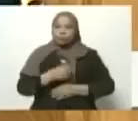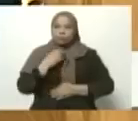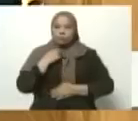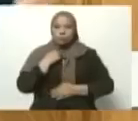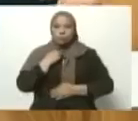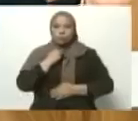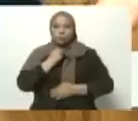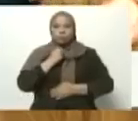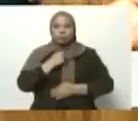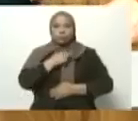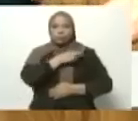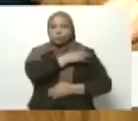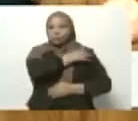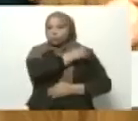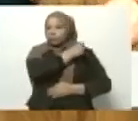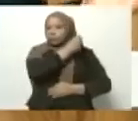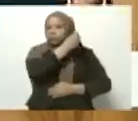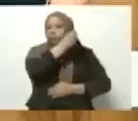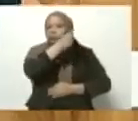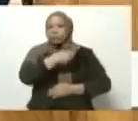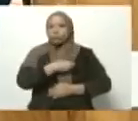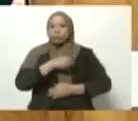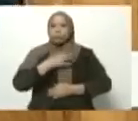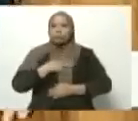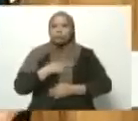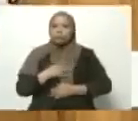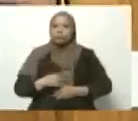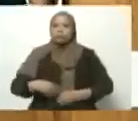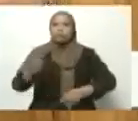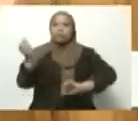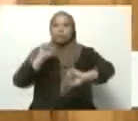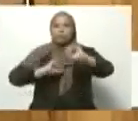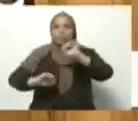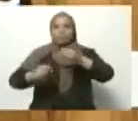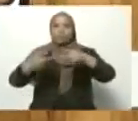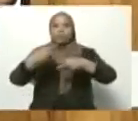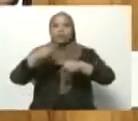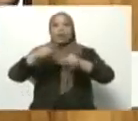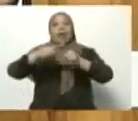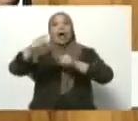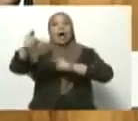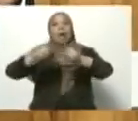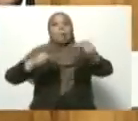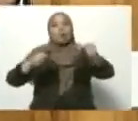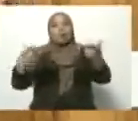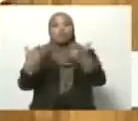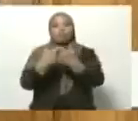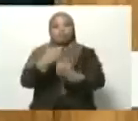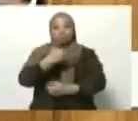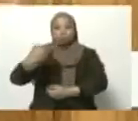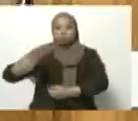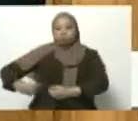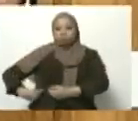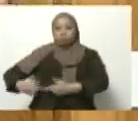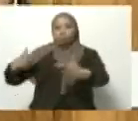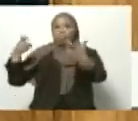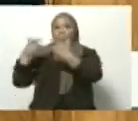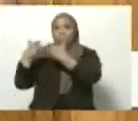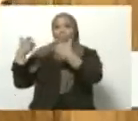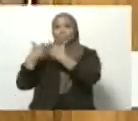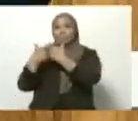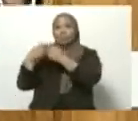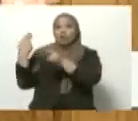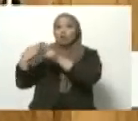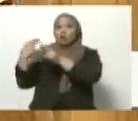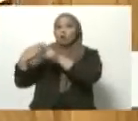Japón, que eran los países vencidos en la Segunda Guerra Mundial y que se habían desarmado, dedicados ahora al rearme como nunca antes. Gran peligro